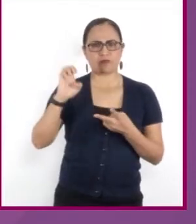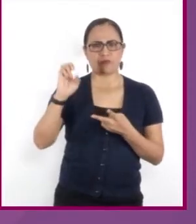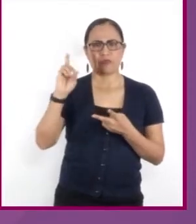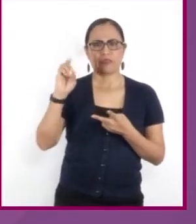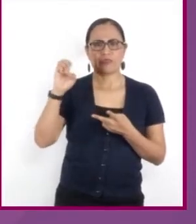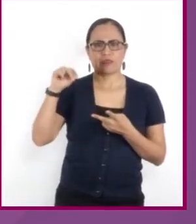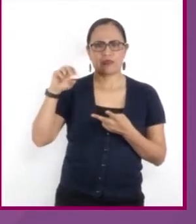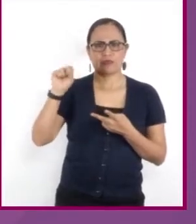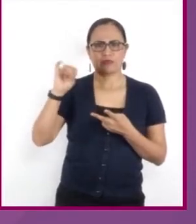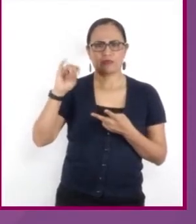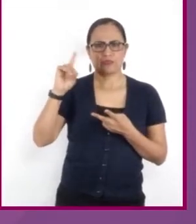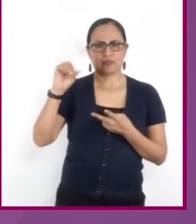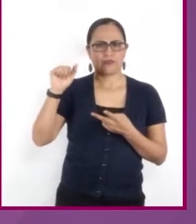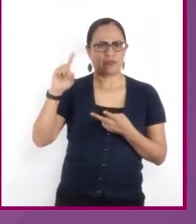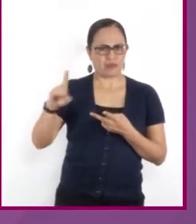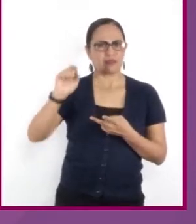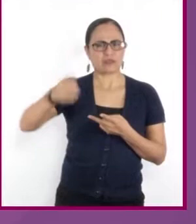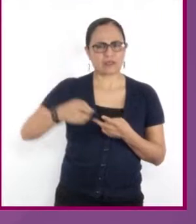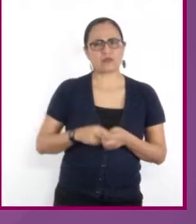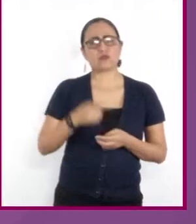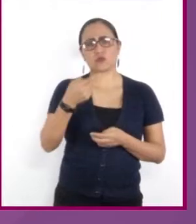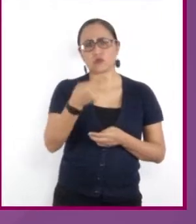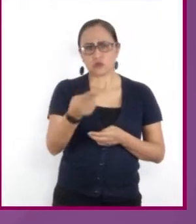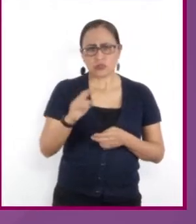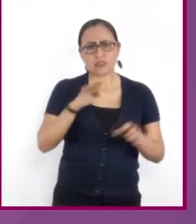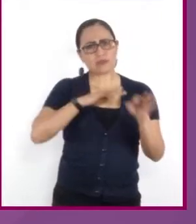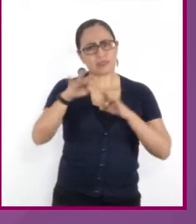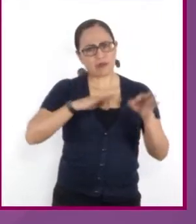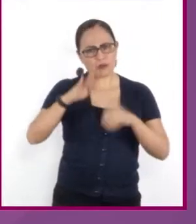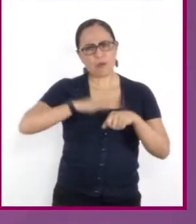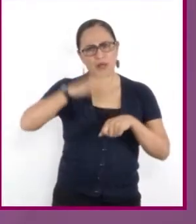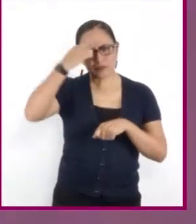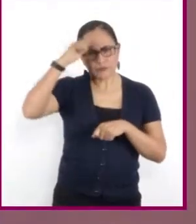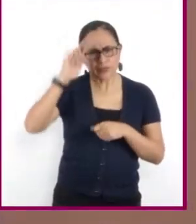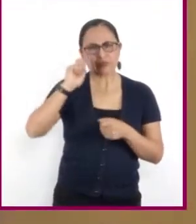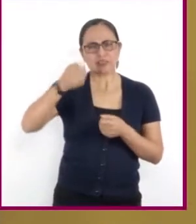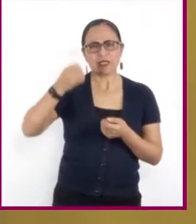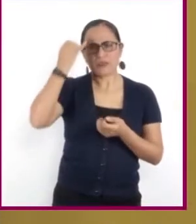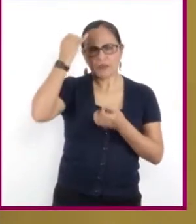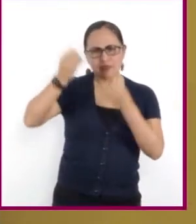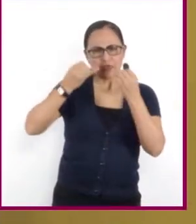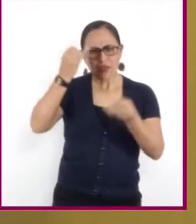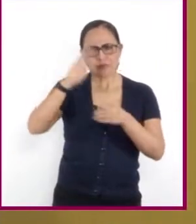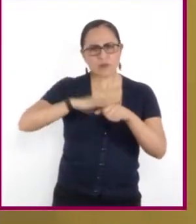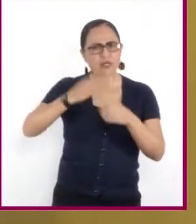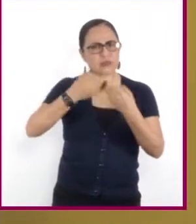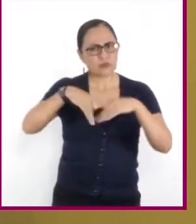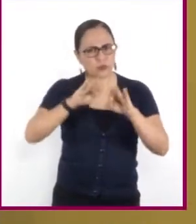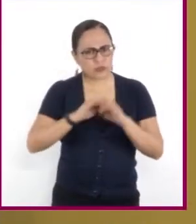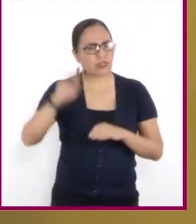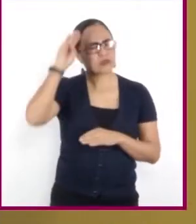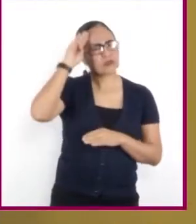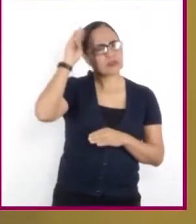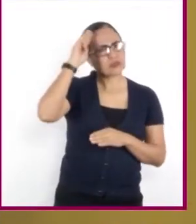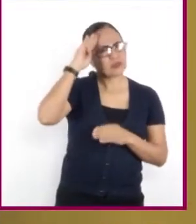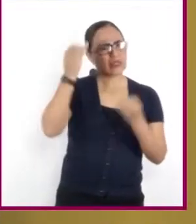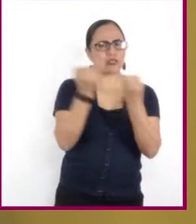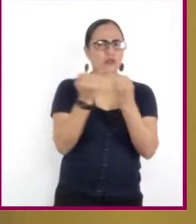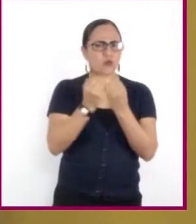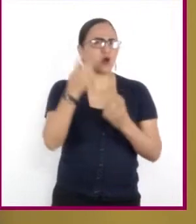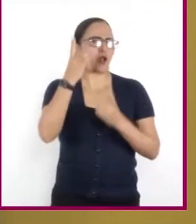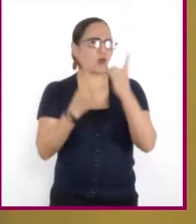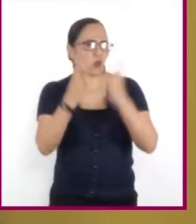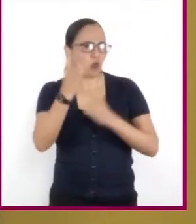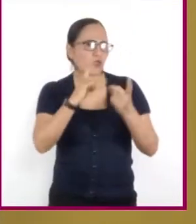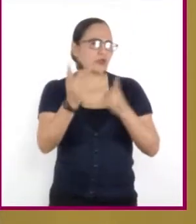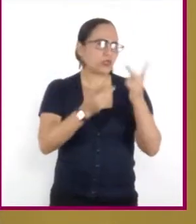facilitar este trabajo, no olviden tomar notas de las ideas principales, de sus reflexiones y de las preguntas que surjan durante el desarrollo